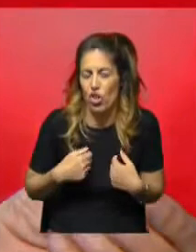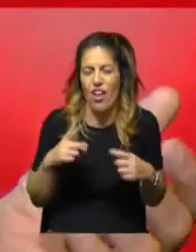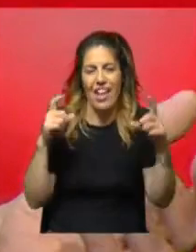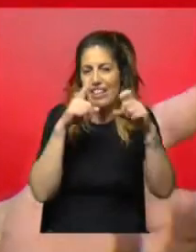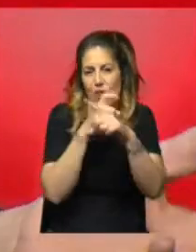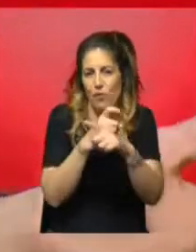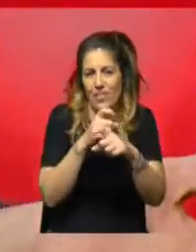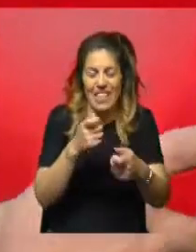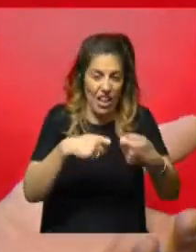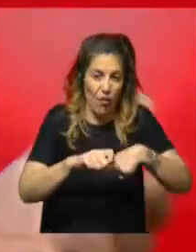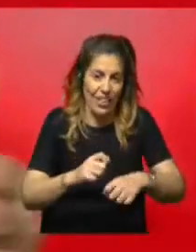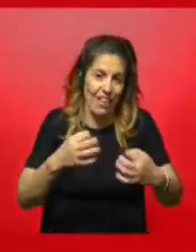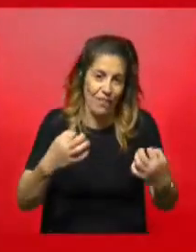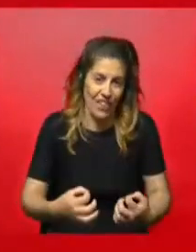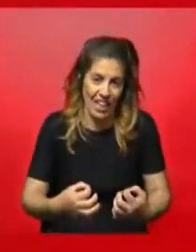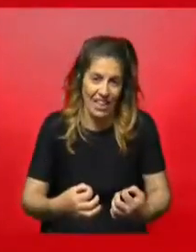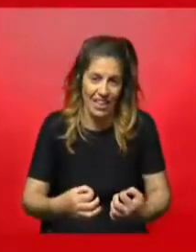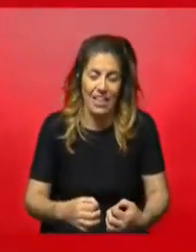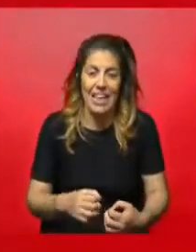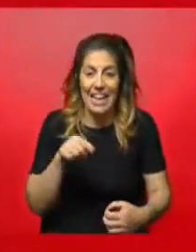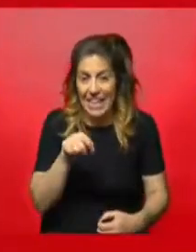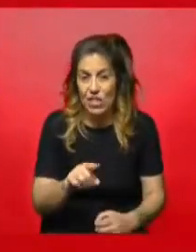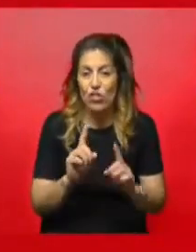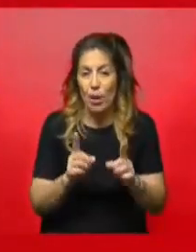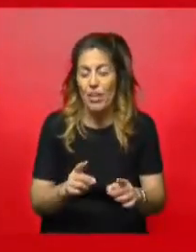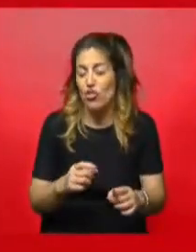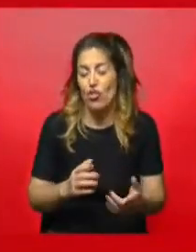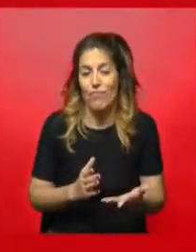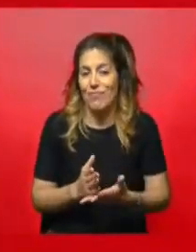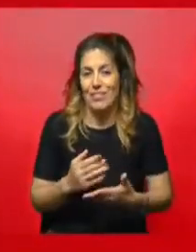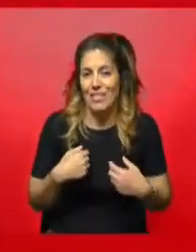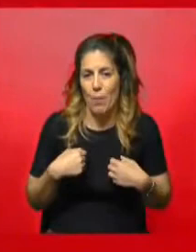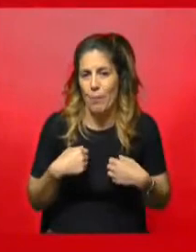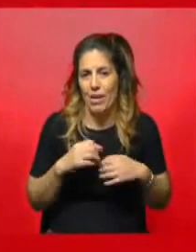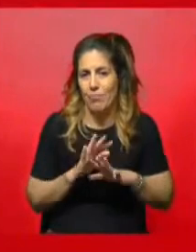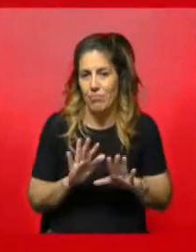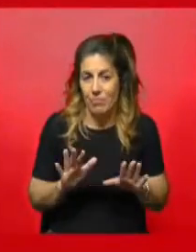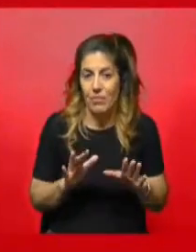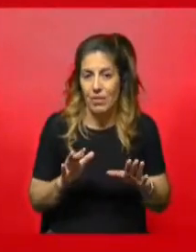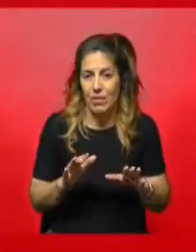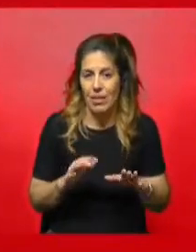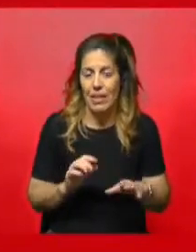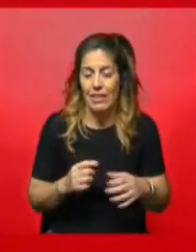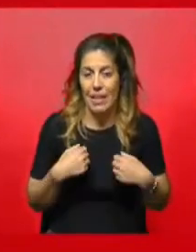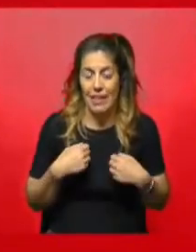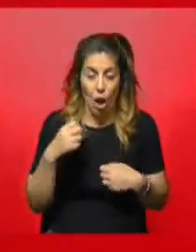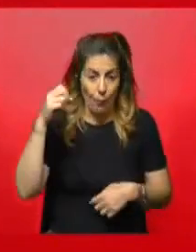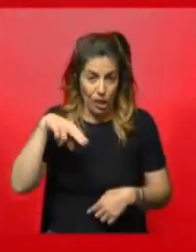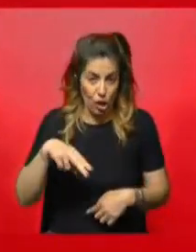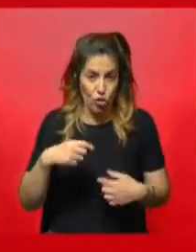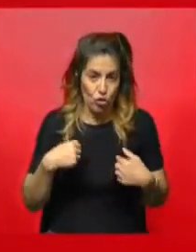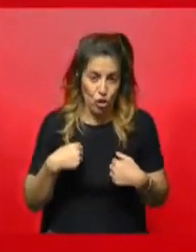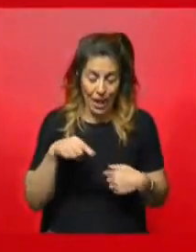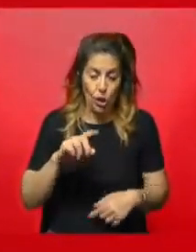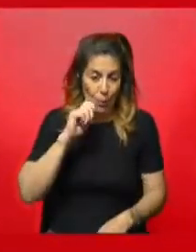este además vender bien no digo yo creo que hay que tener en ese sentido yo soy pragmático digo desde la postura no decir bueno